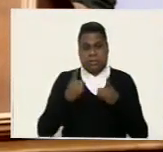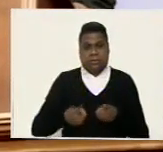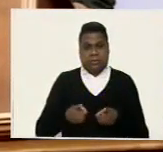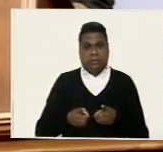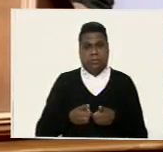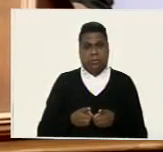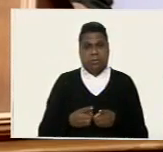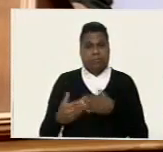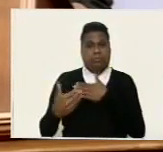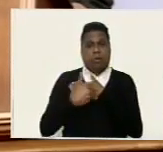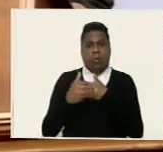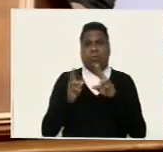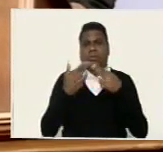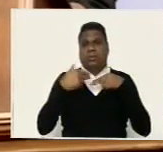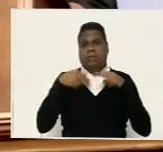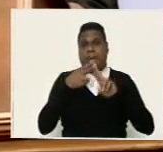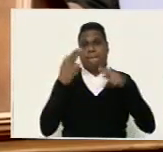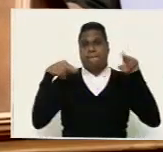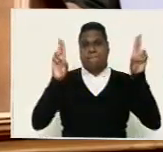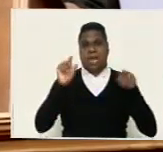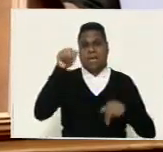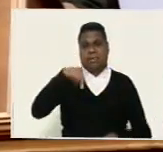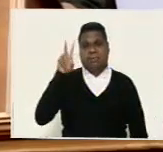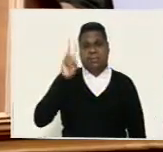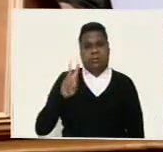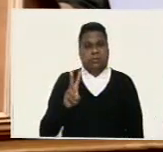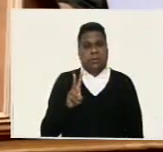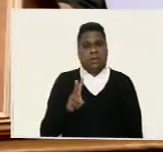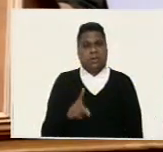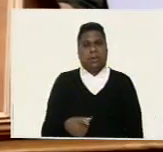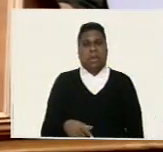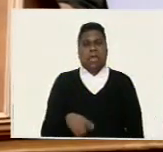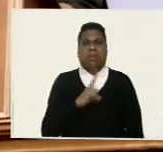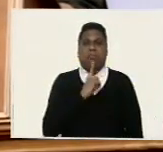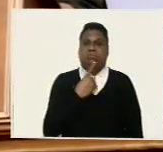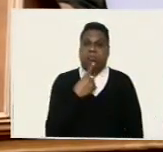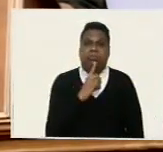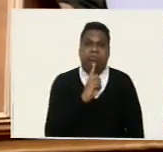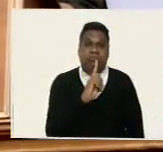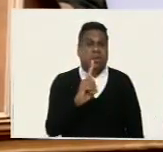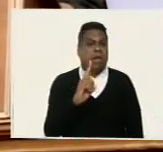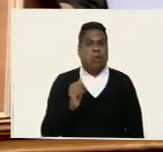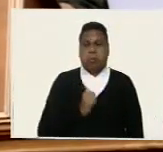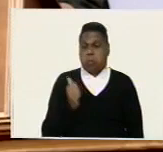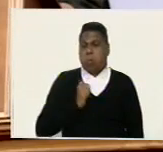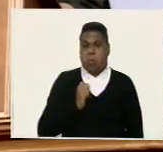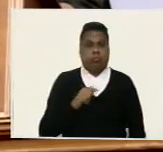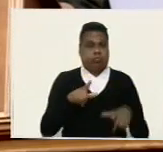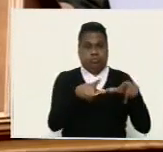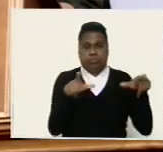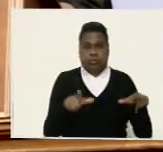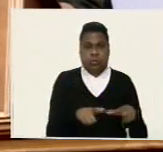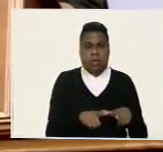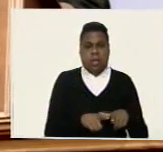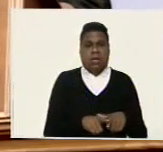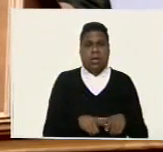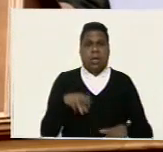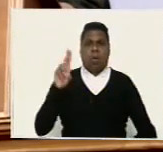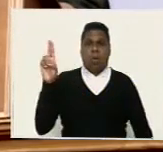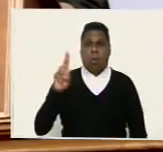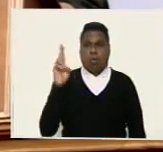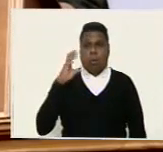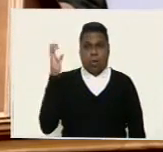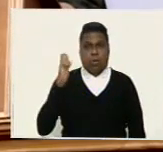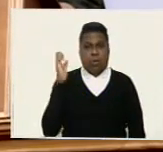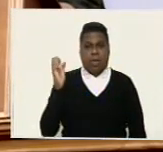atentan contra nuestra paz. Y hay que denunciarlo en todas las instancias. La Unión Europea actúa por órdenes